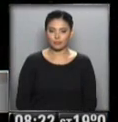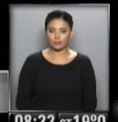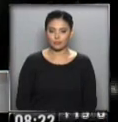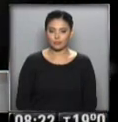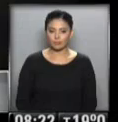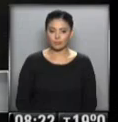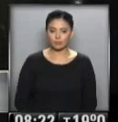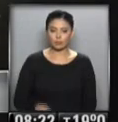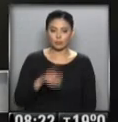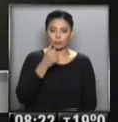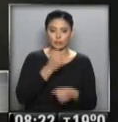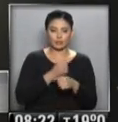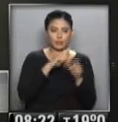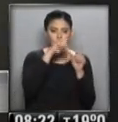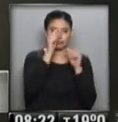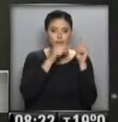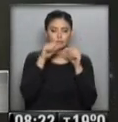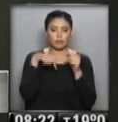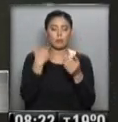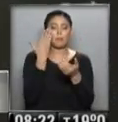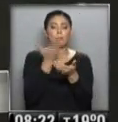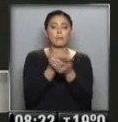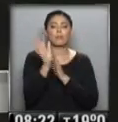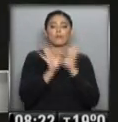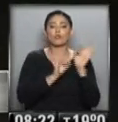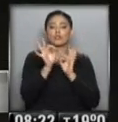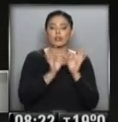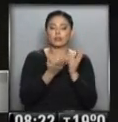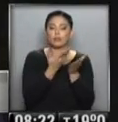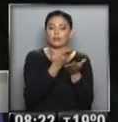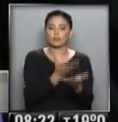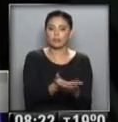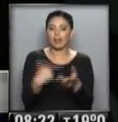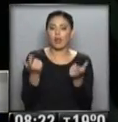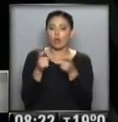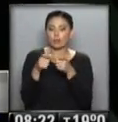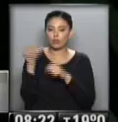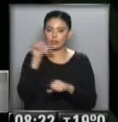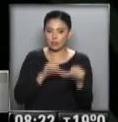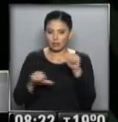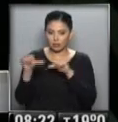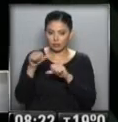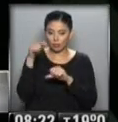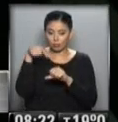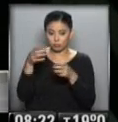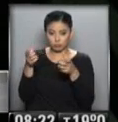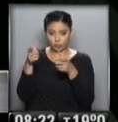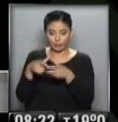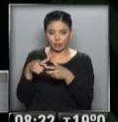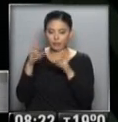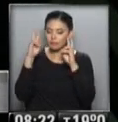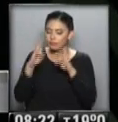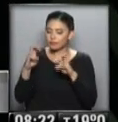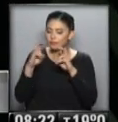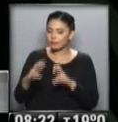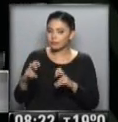El astrónomo presenta su proyecto, su pedido de turno a lo que es el comité científico. El comité científico